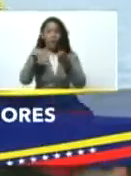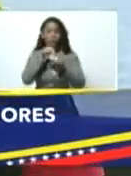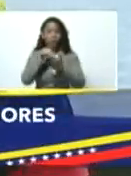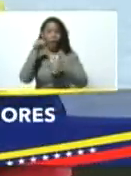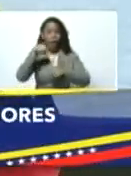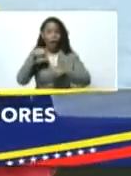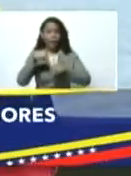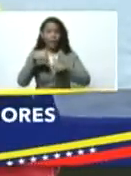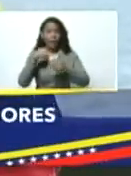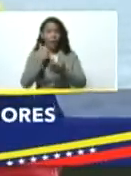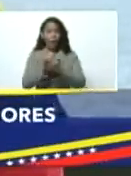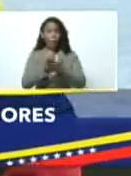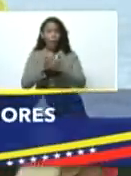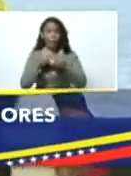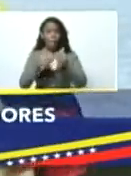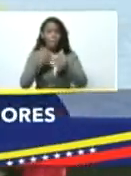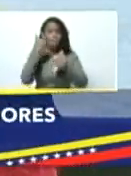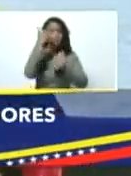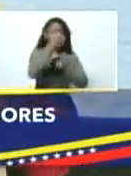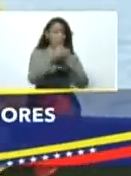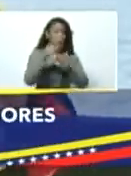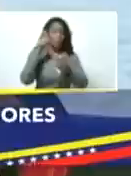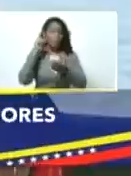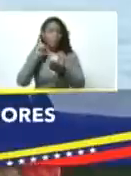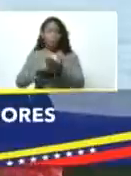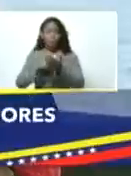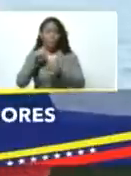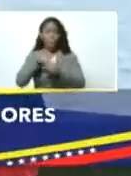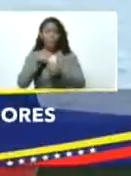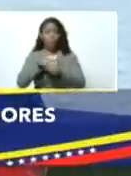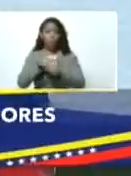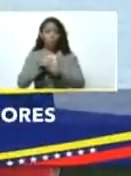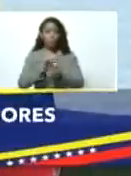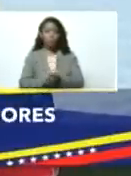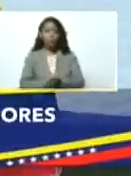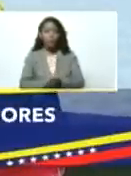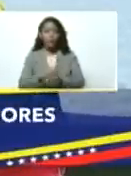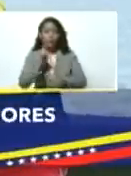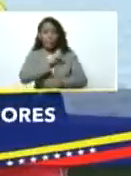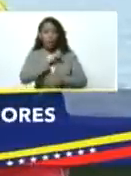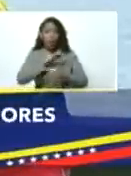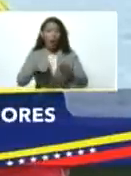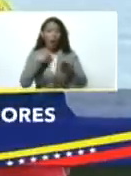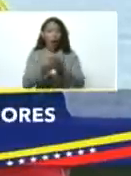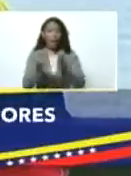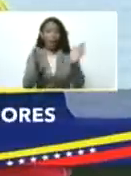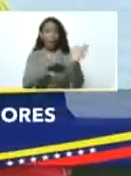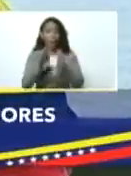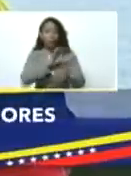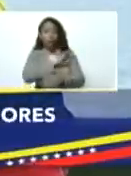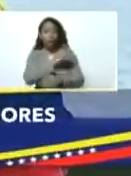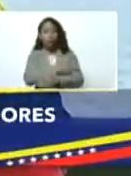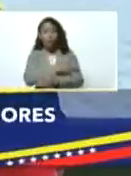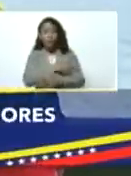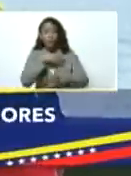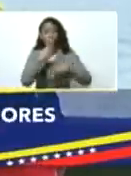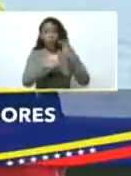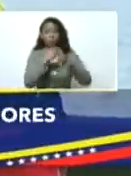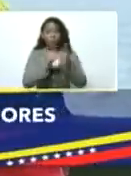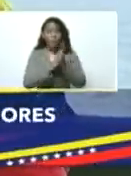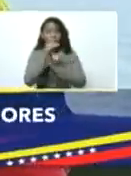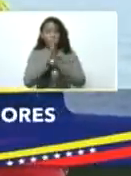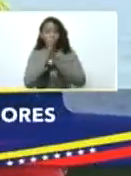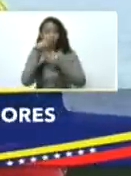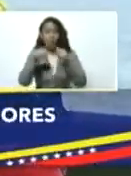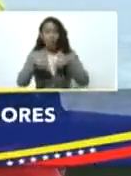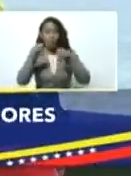economía postrentista petrolera. Nosotros nos venimos y durante el mes de enero hasta marzo hicimos el censo de las fuerzas productivas de emprendimiento de La